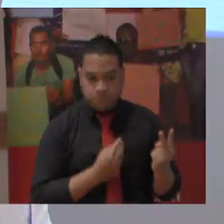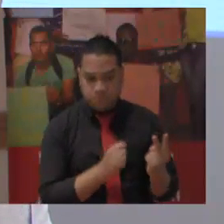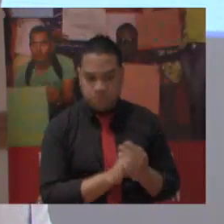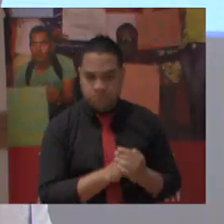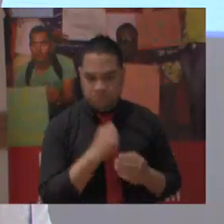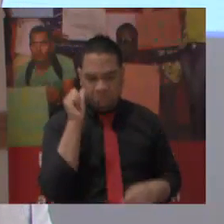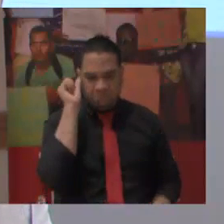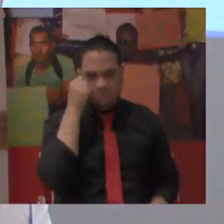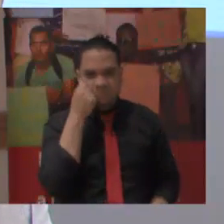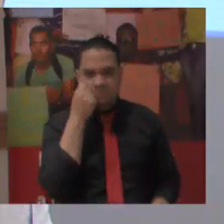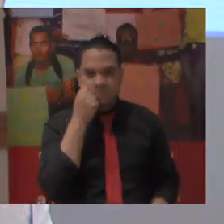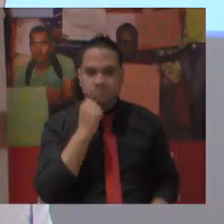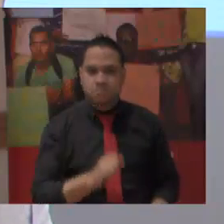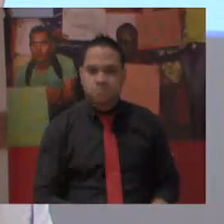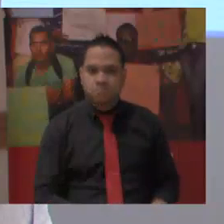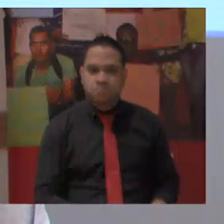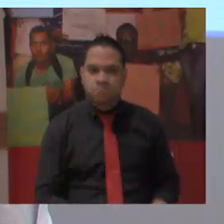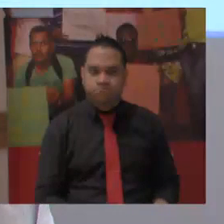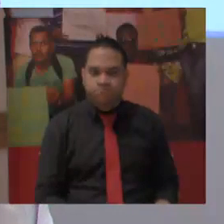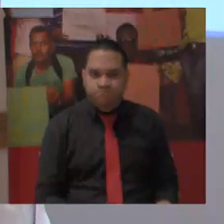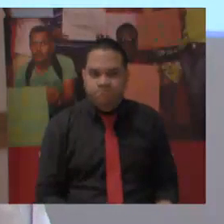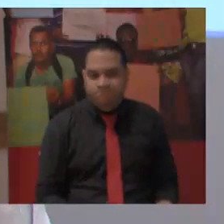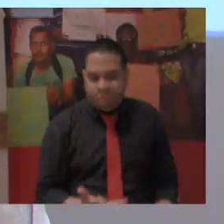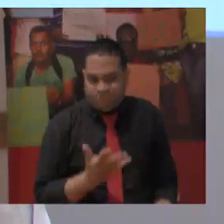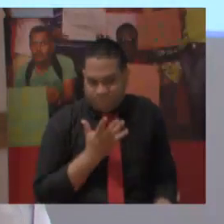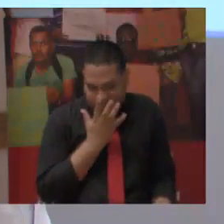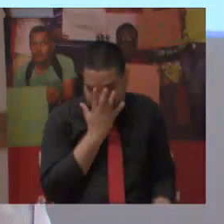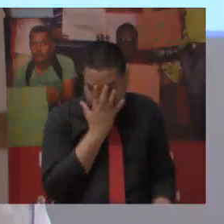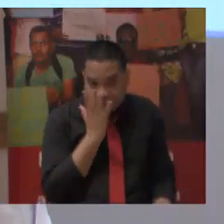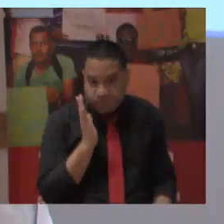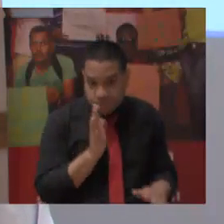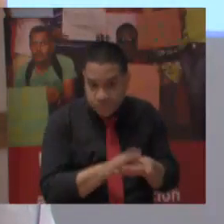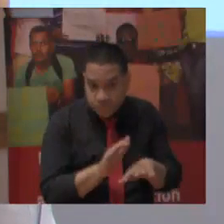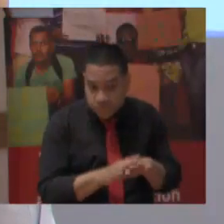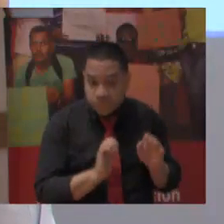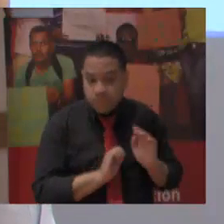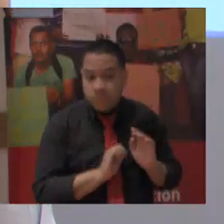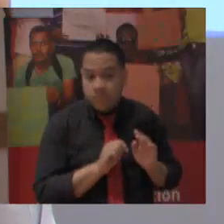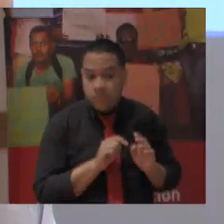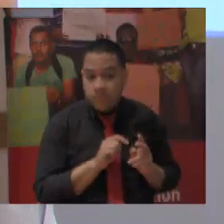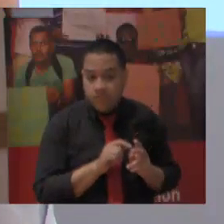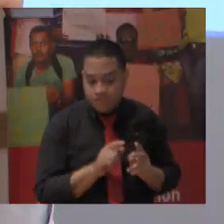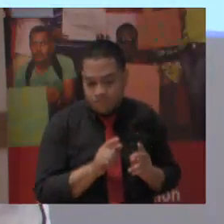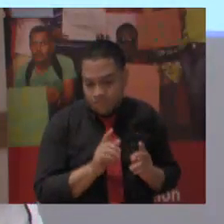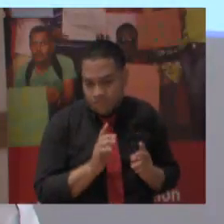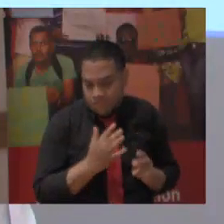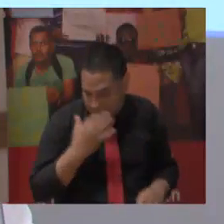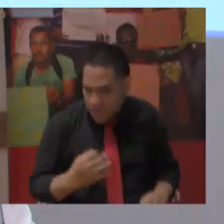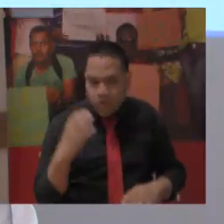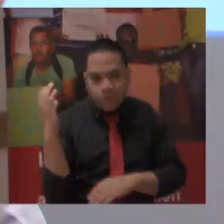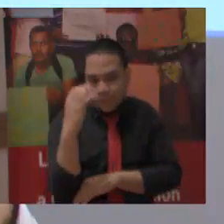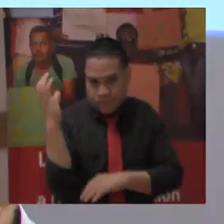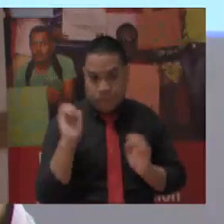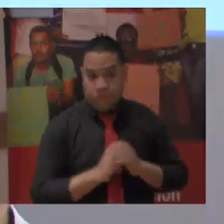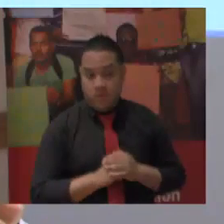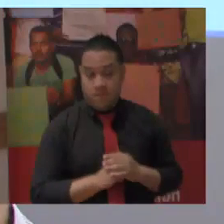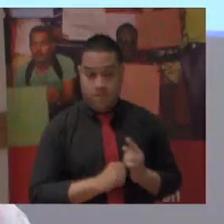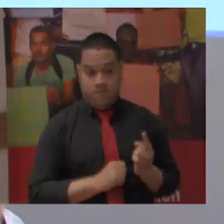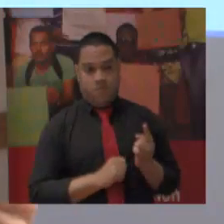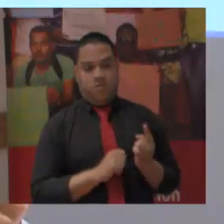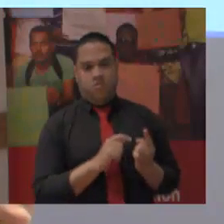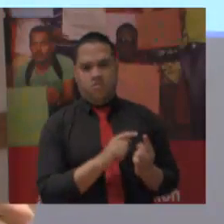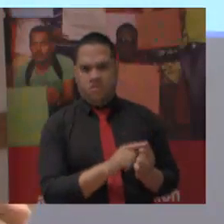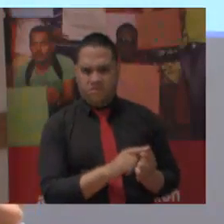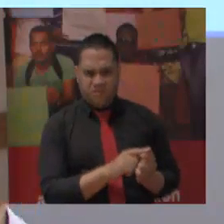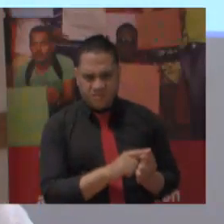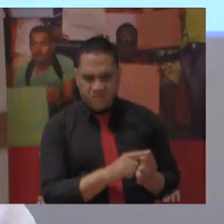que no me, pues, me da un poquito de pena decirlo, pero era el país en el que vivíamos. Me sorprendió primero que todo, por más